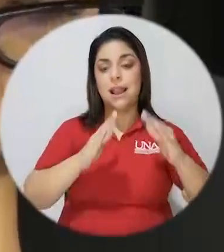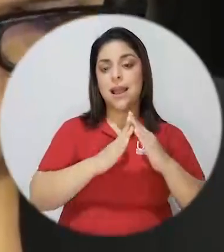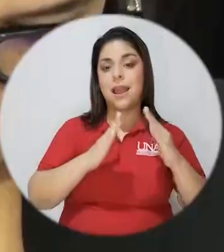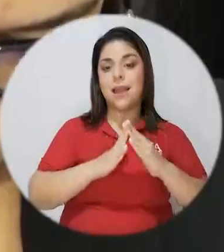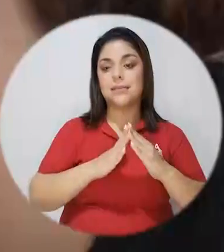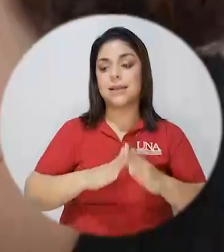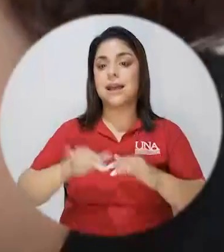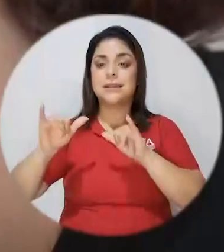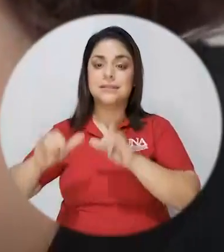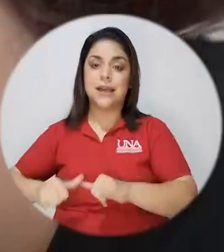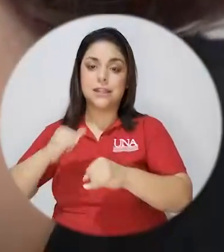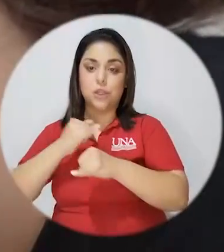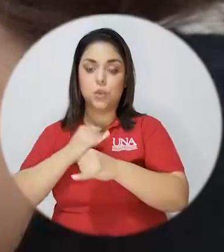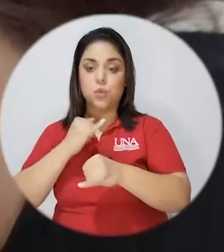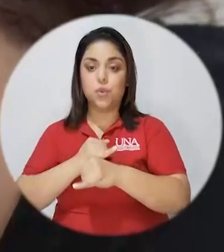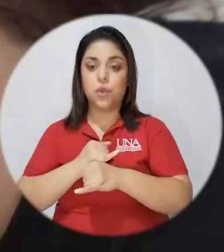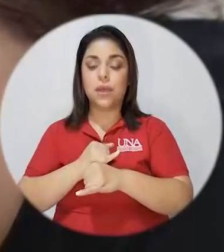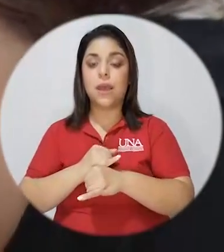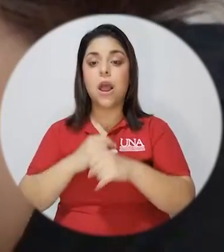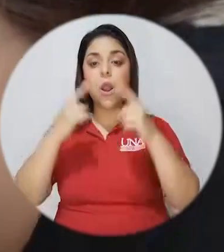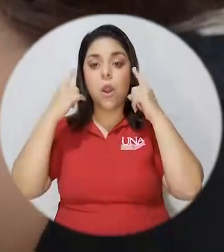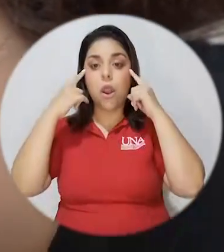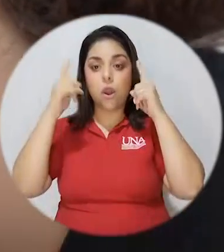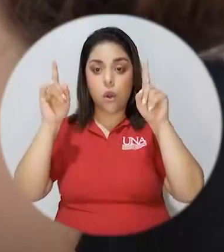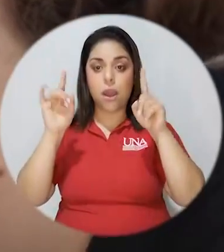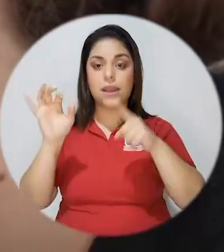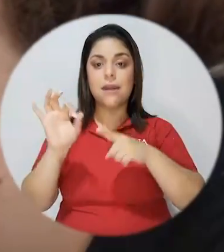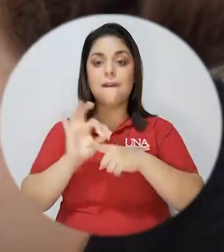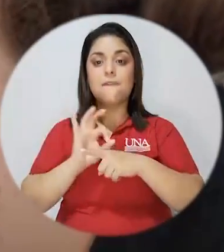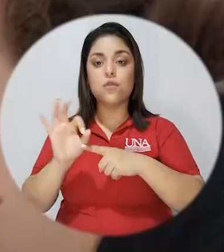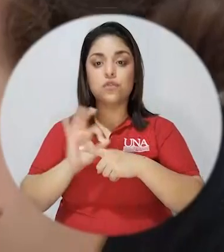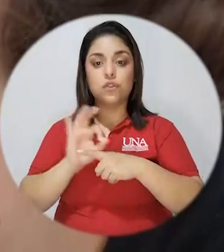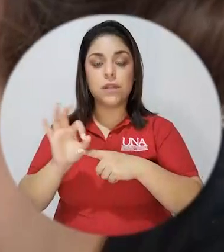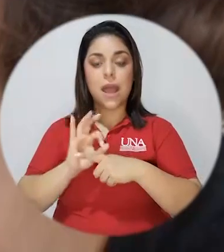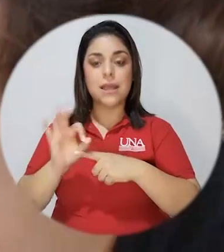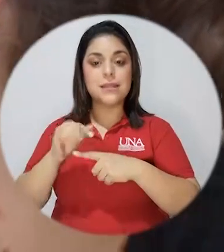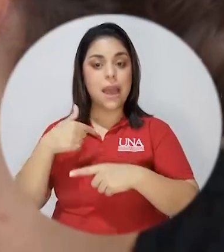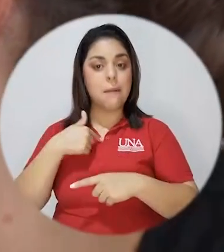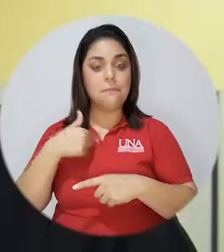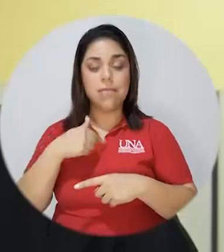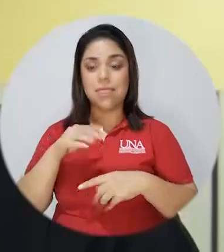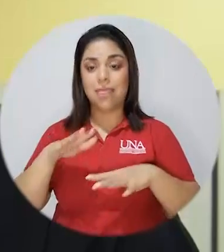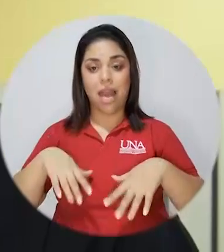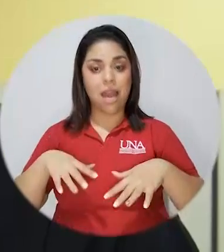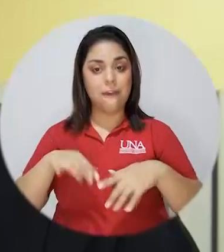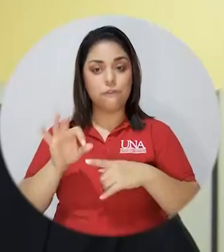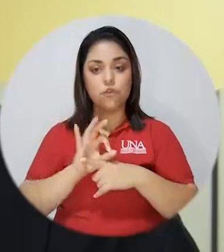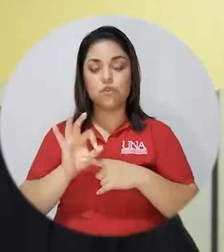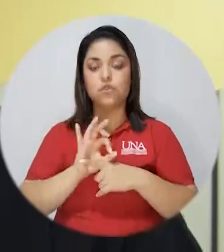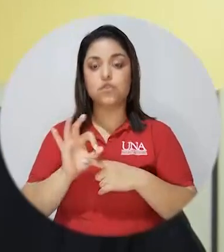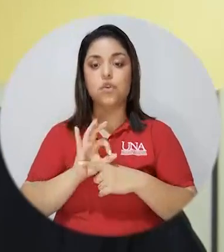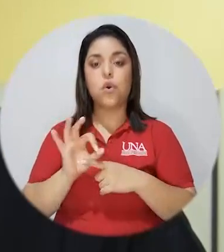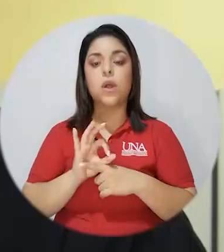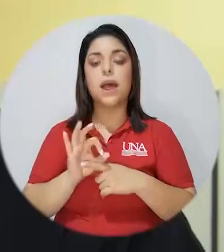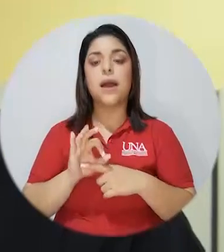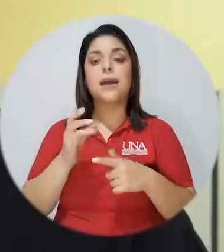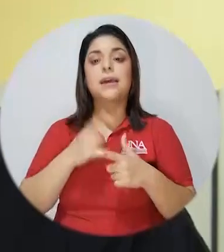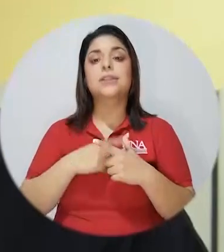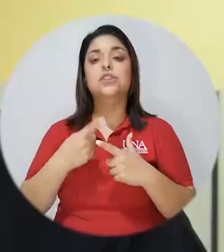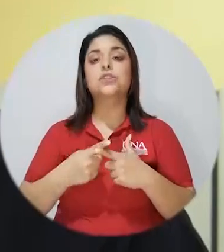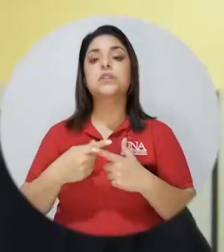que está en la institución se lleve a cabo de la mejor forma, que funcione y que si algo a mí no me funciona, tenga yo